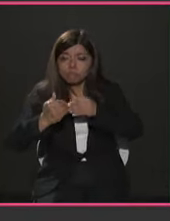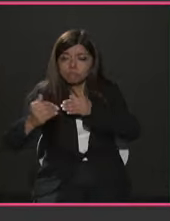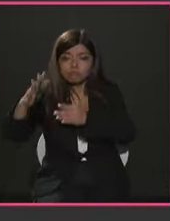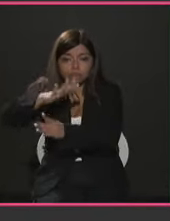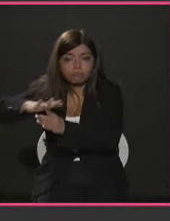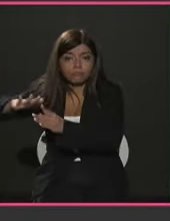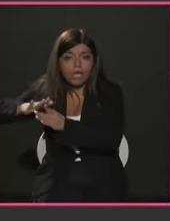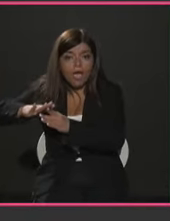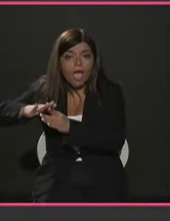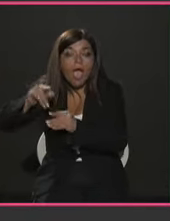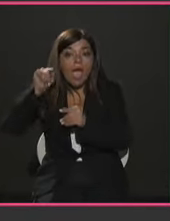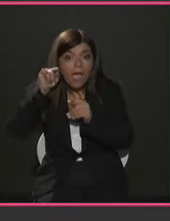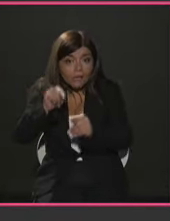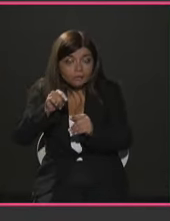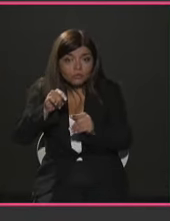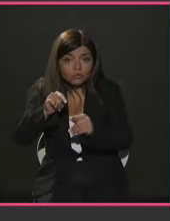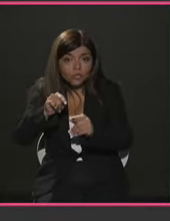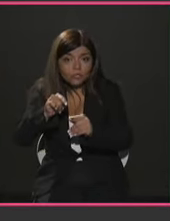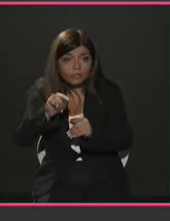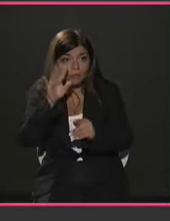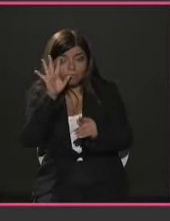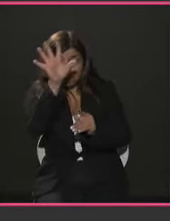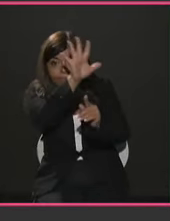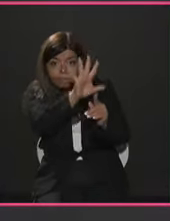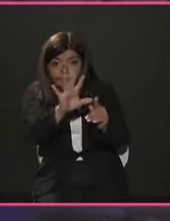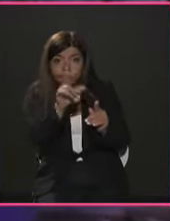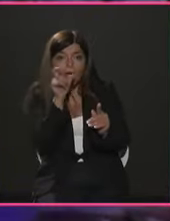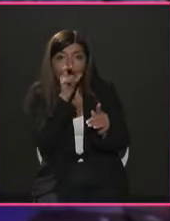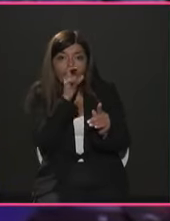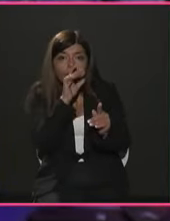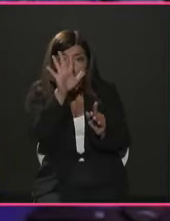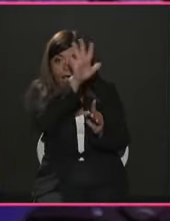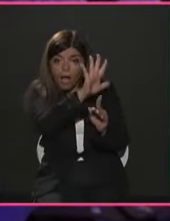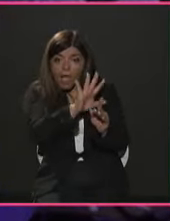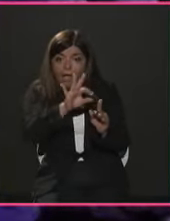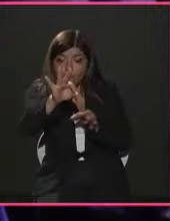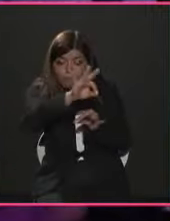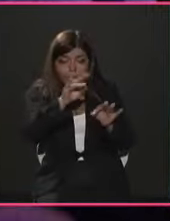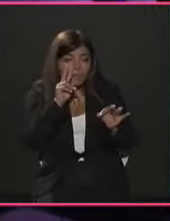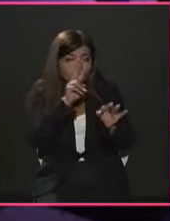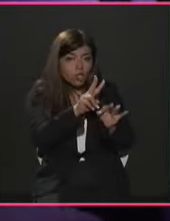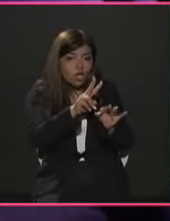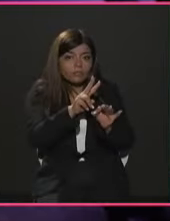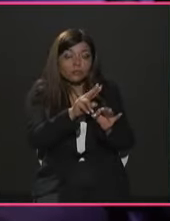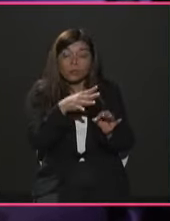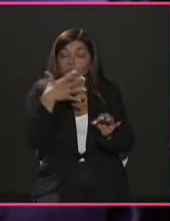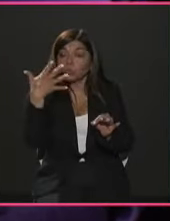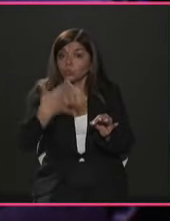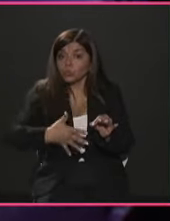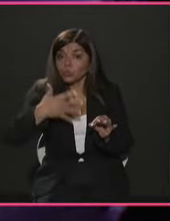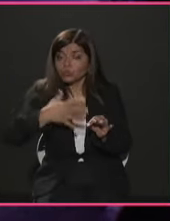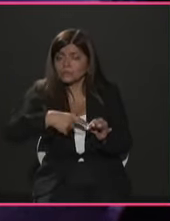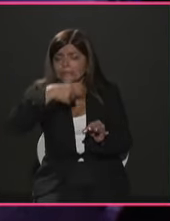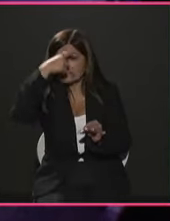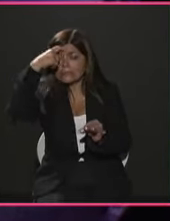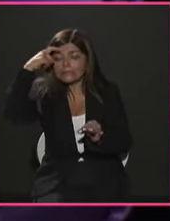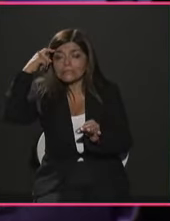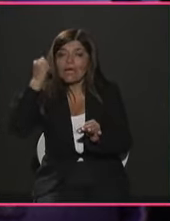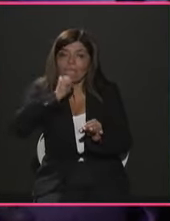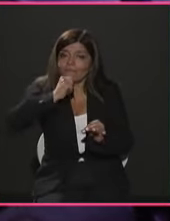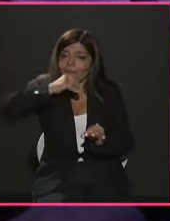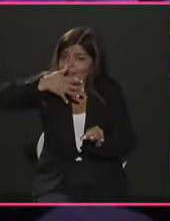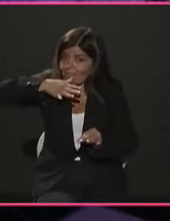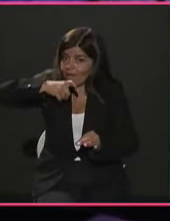est en la parte roja acá van a tener enormes niveles de crisis